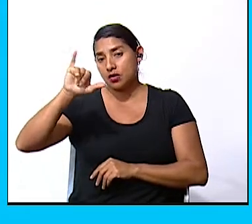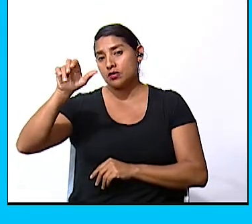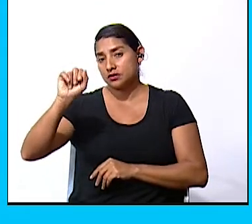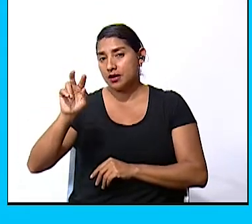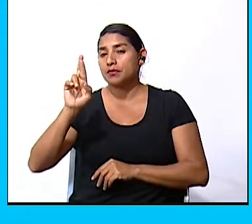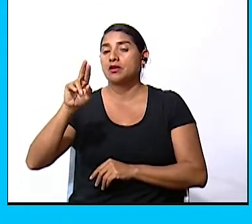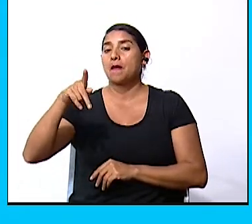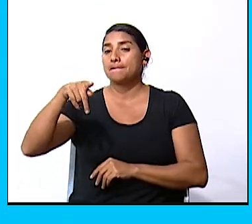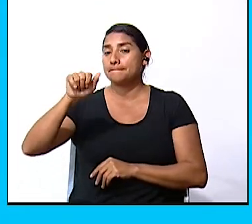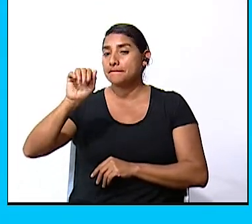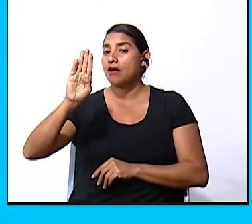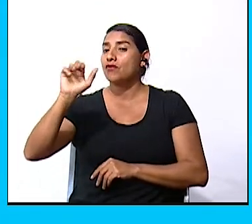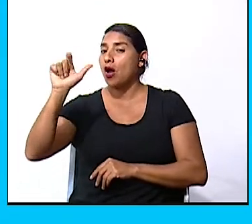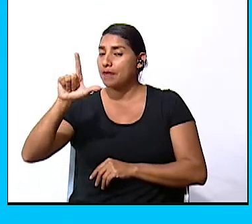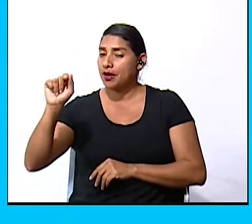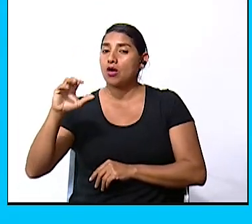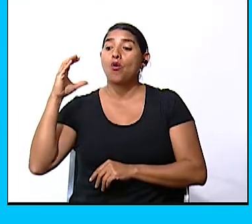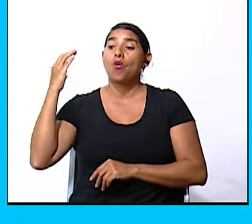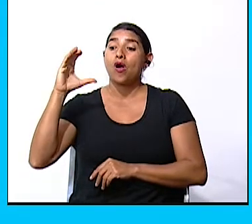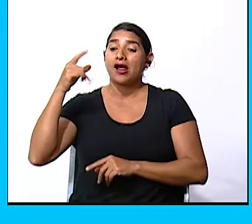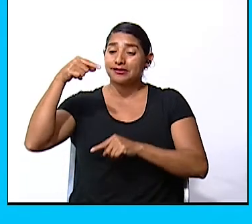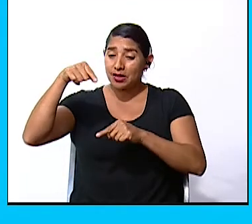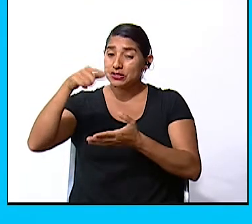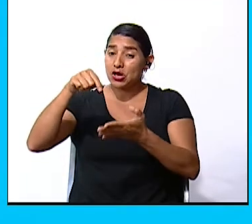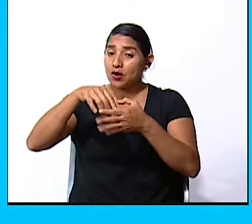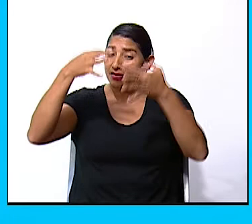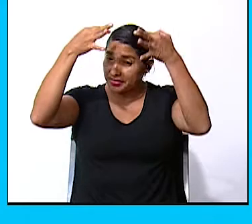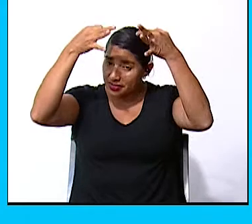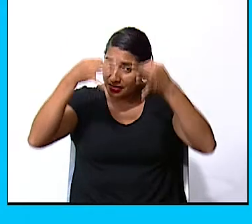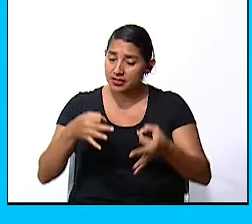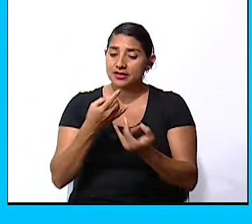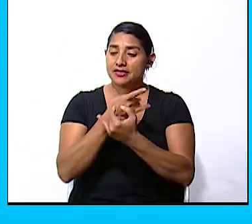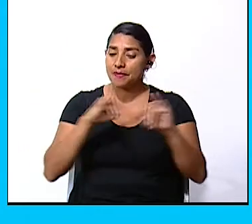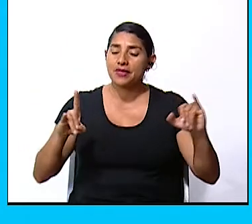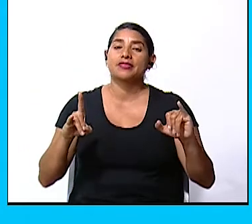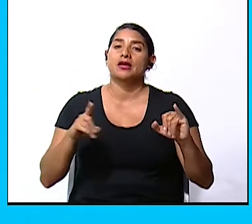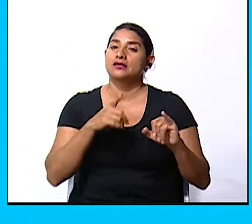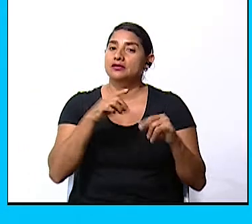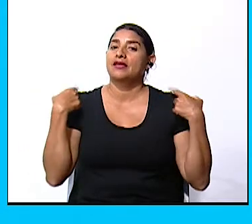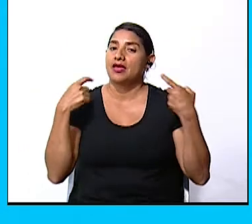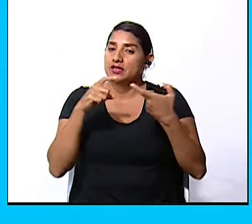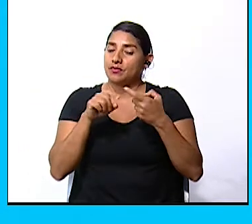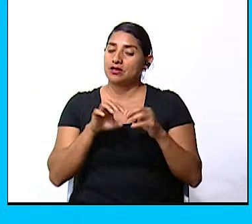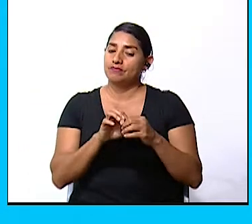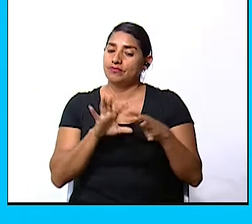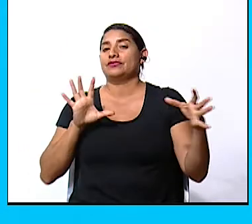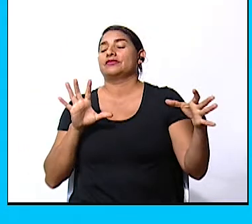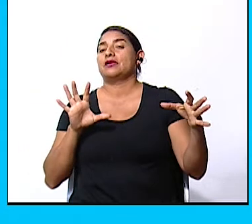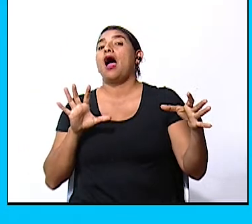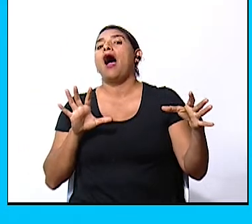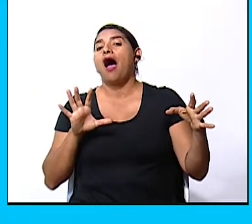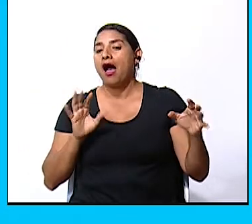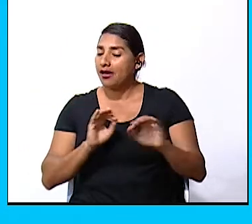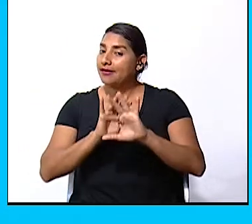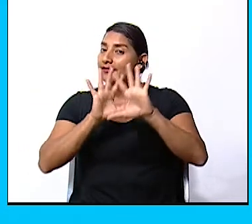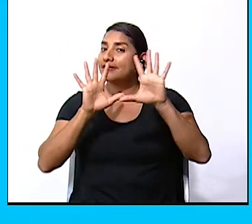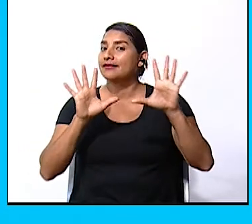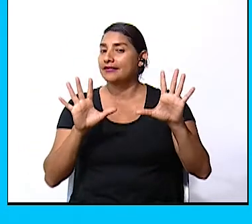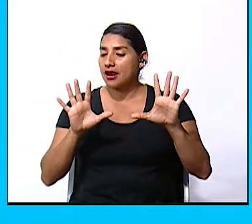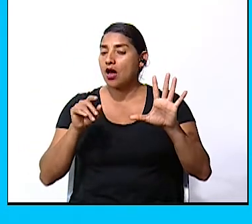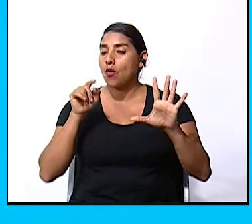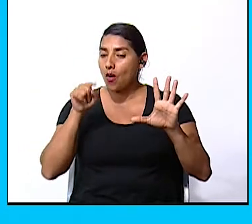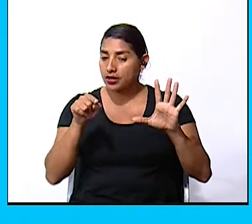Pablo Alvarado, Cartago decide por la independencia de España. Queda claro entonces que es